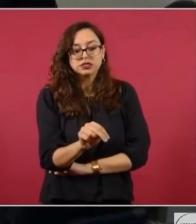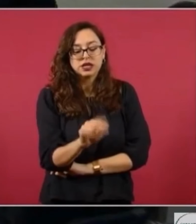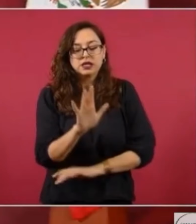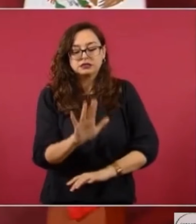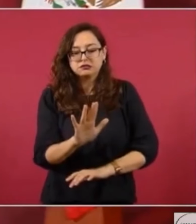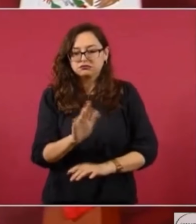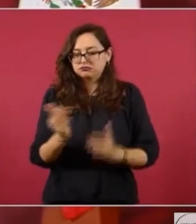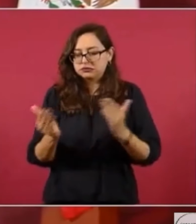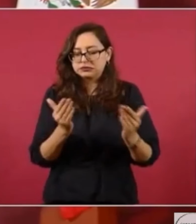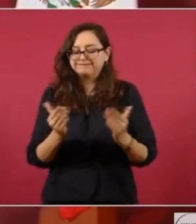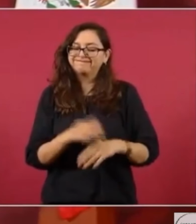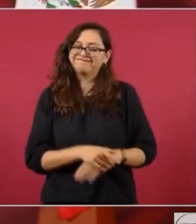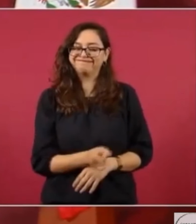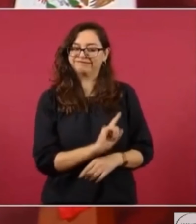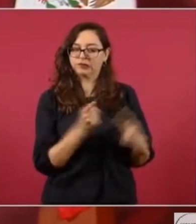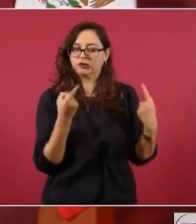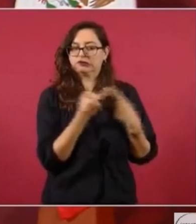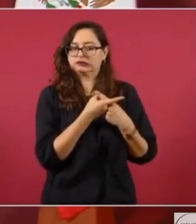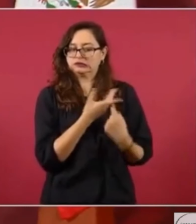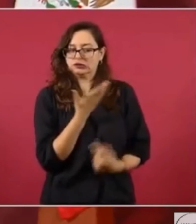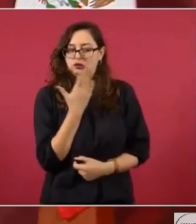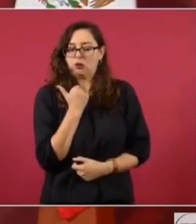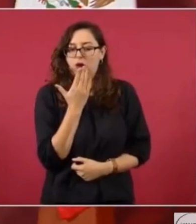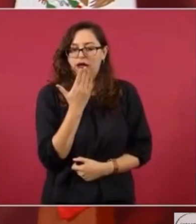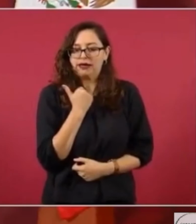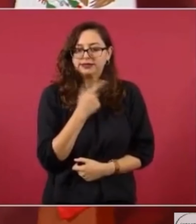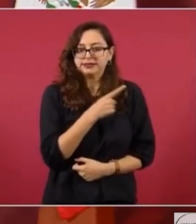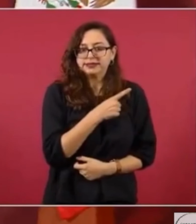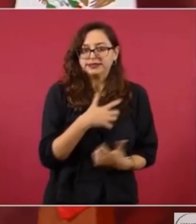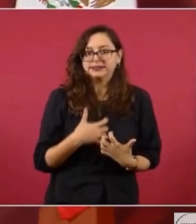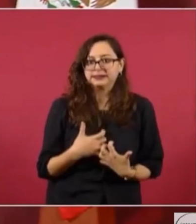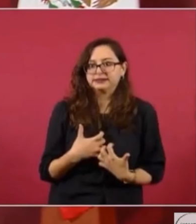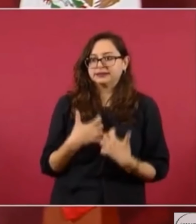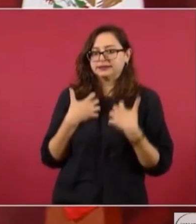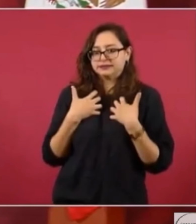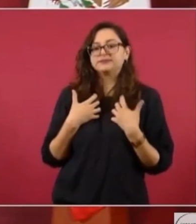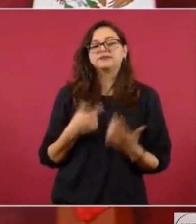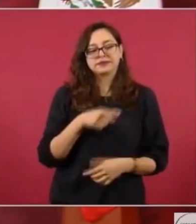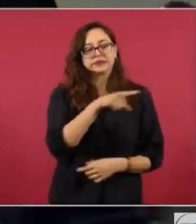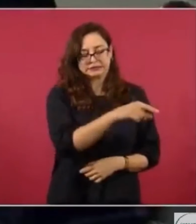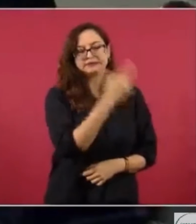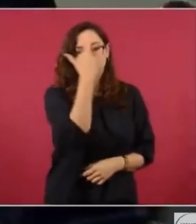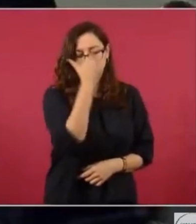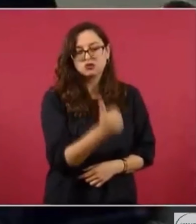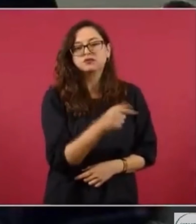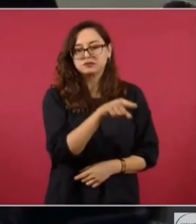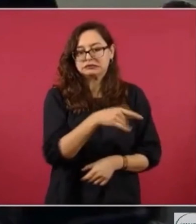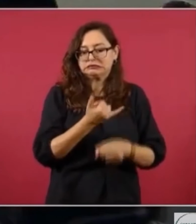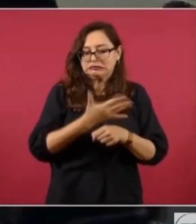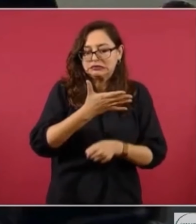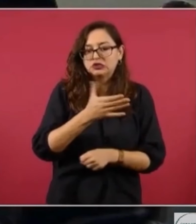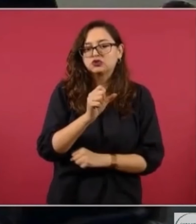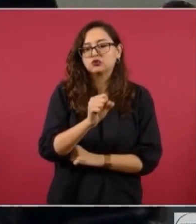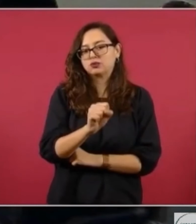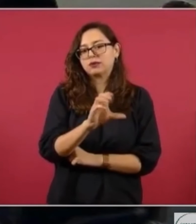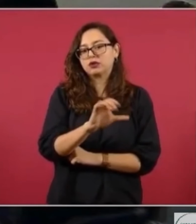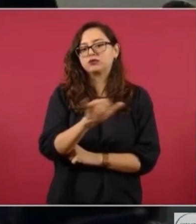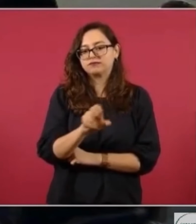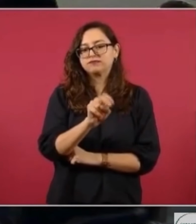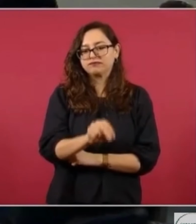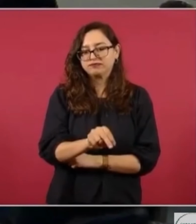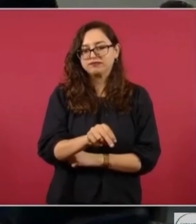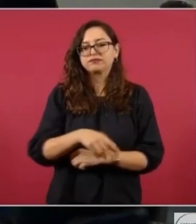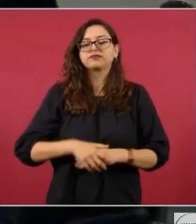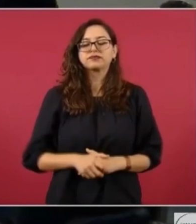paramos? Con el Poder Judicial. Adelante. La fuerza, la ley de extinción de